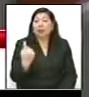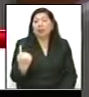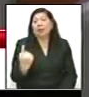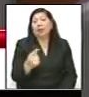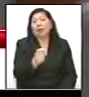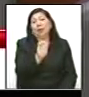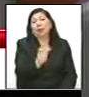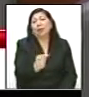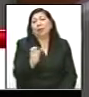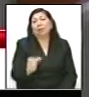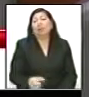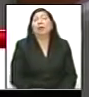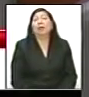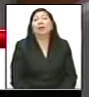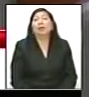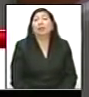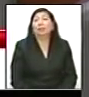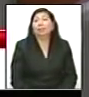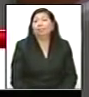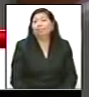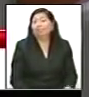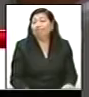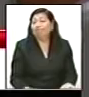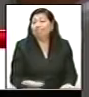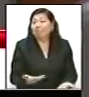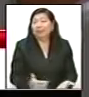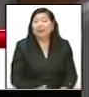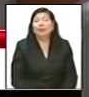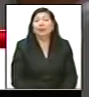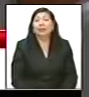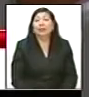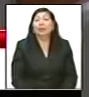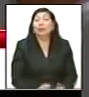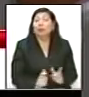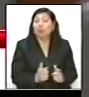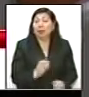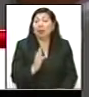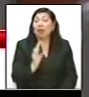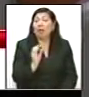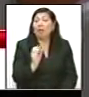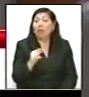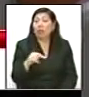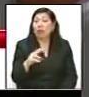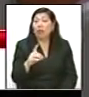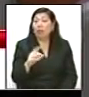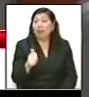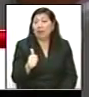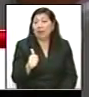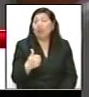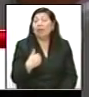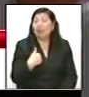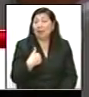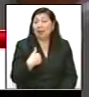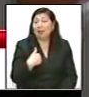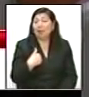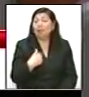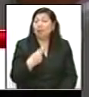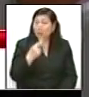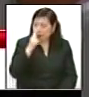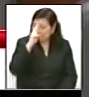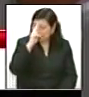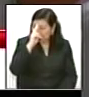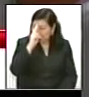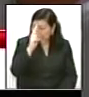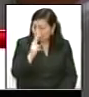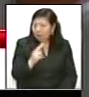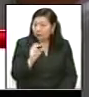persona. Simplemente, lo que la congresista Foronda, que hoy merece nuestro reconocimiento,